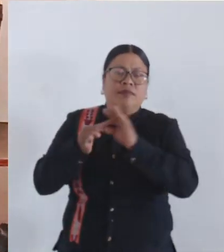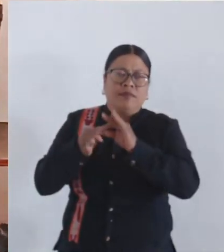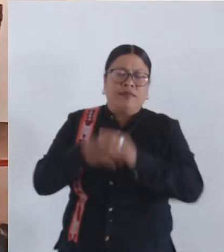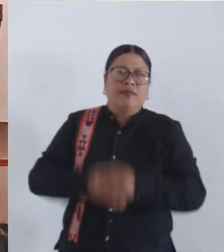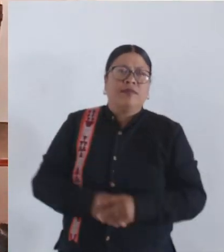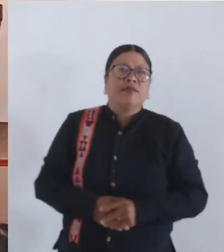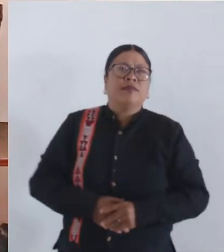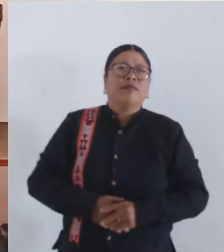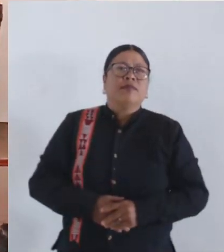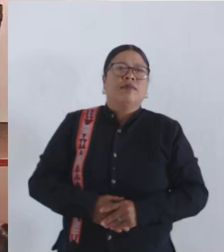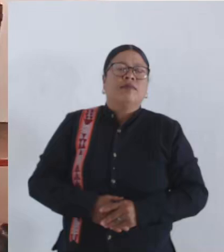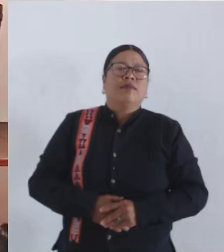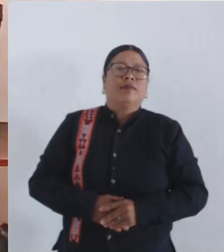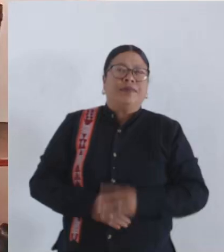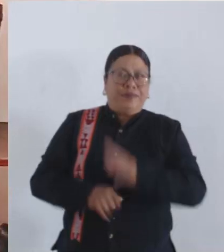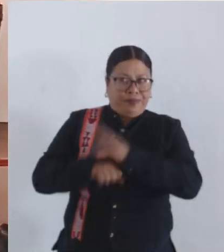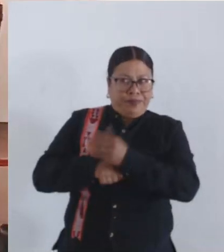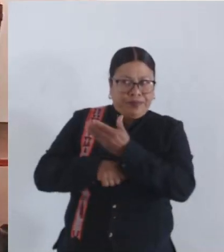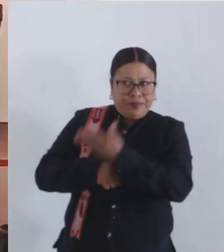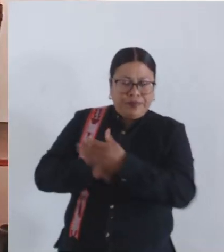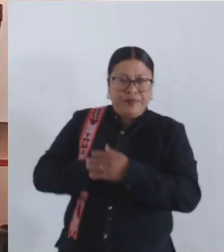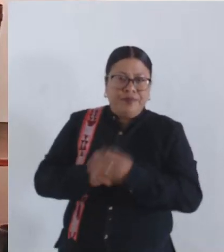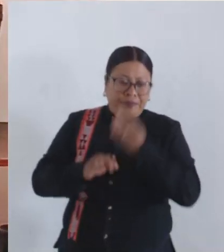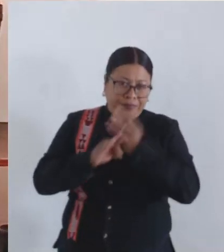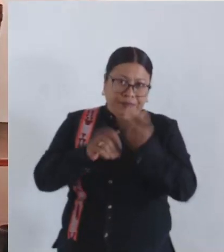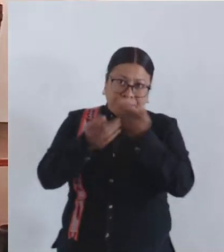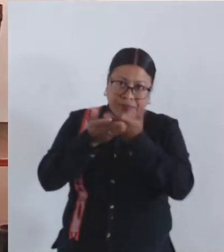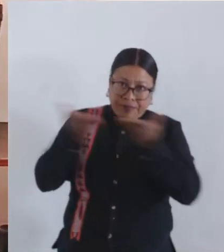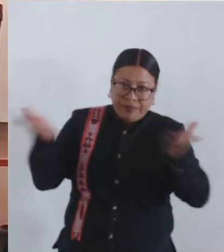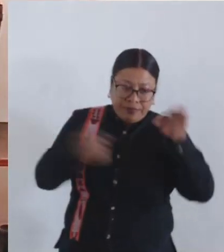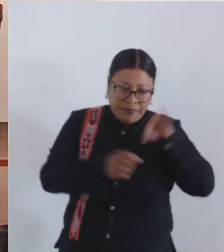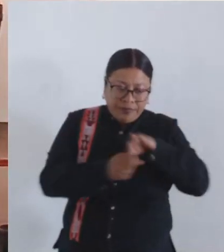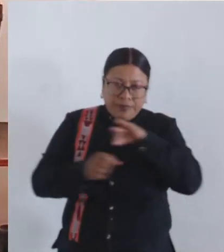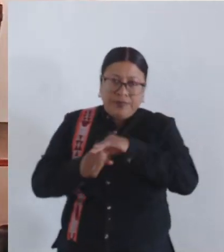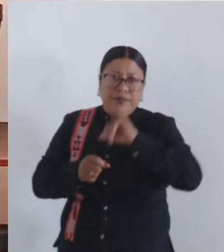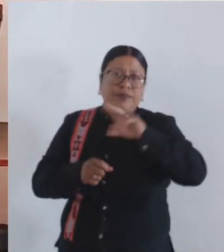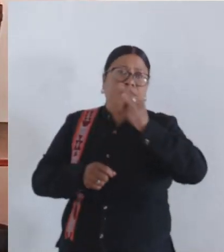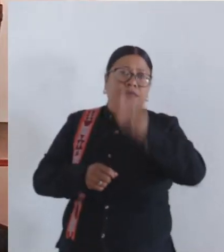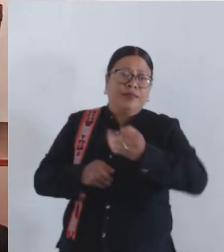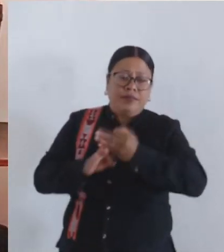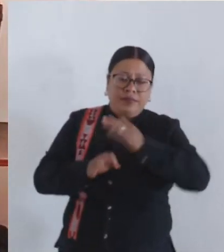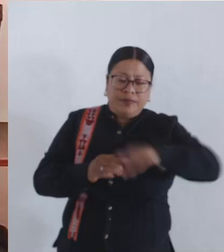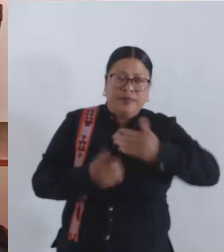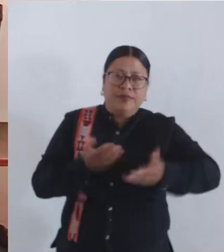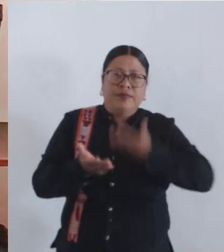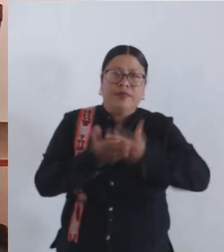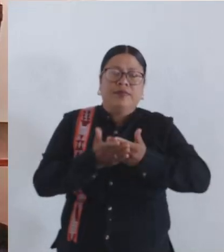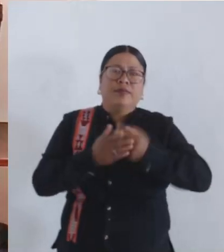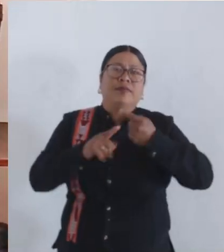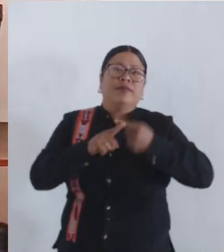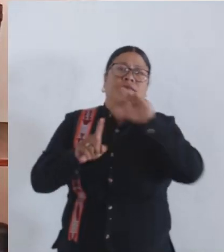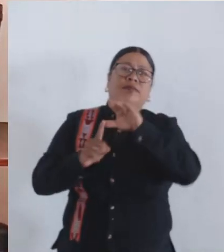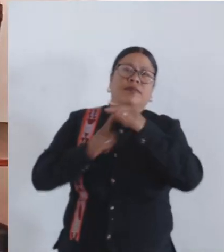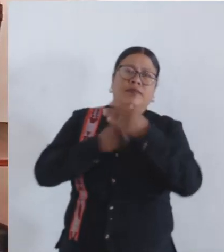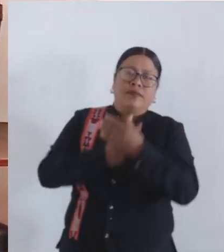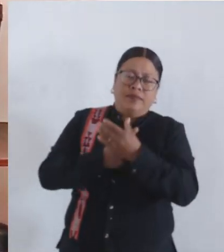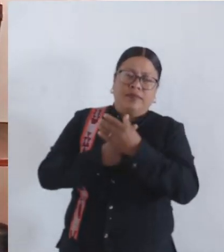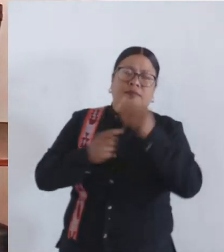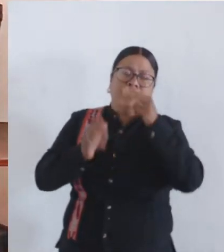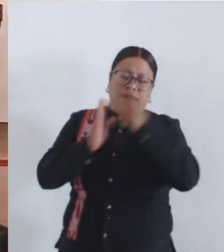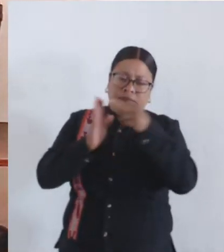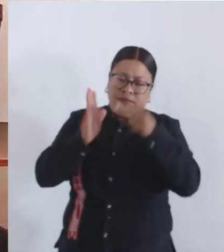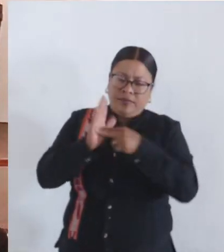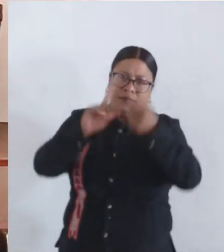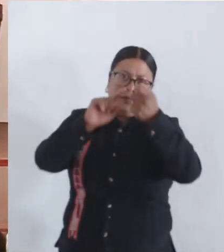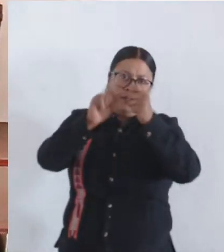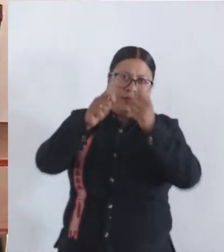dar cuenta. Con su permiso. En votación económica, se pregunta si es de aprobarse el dictamen emitido por la Comisión de Normatividad